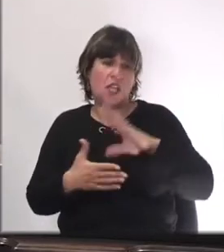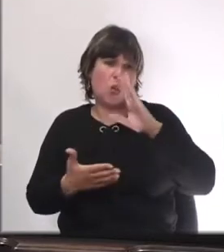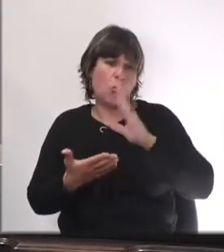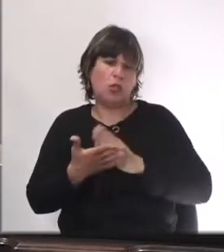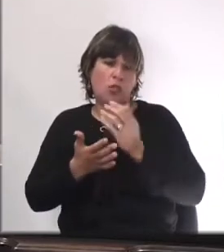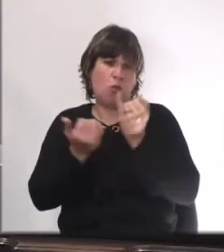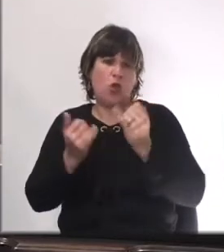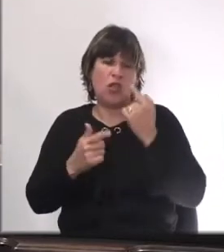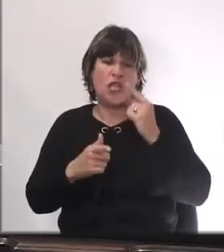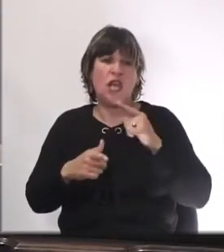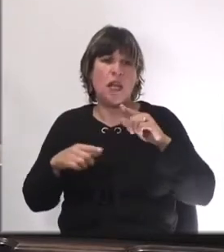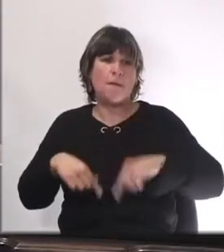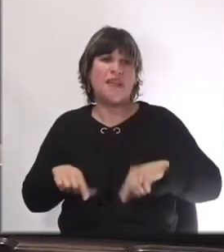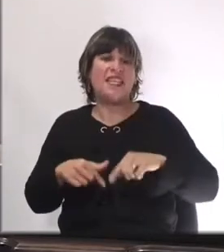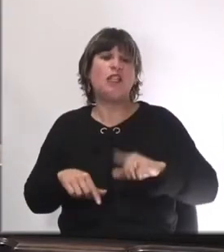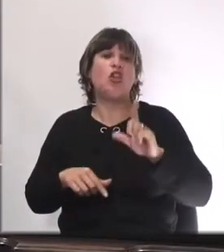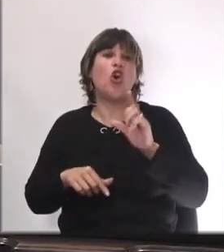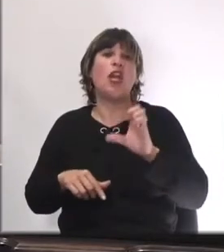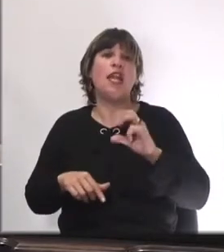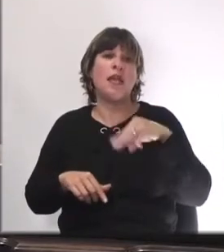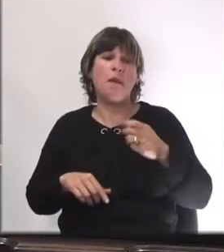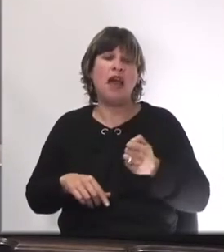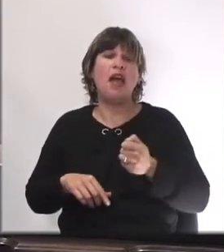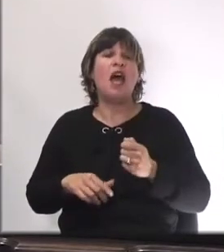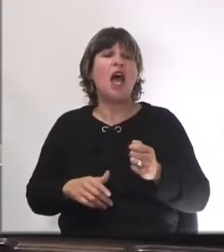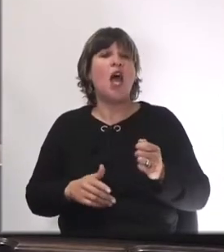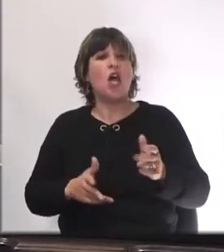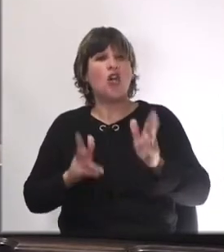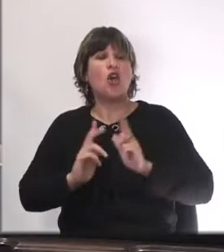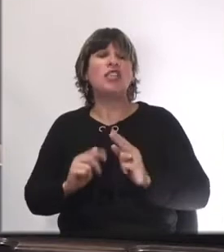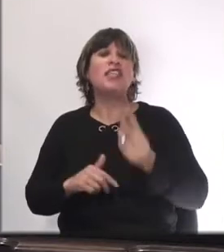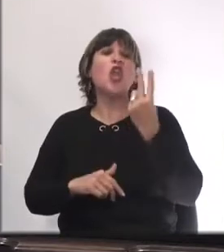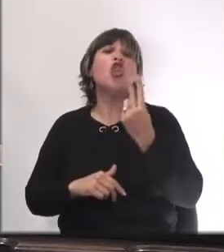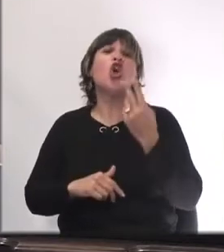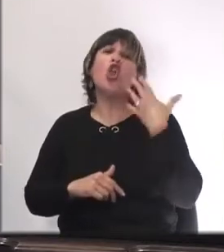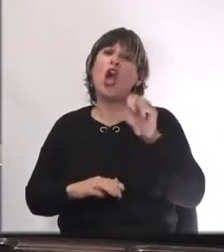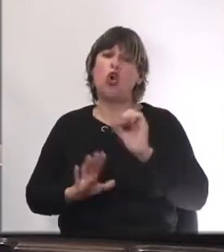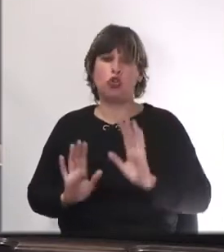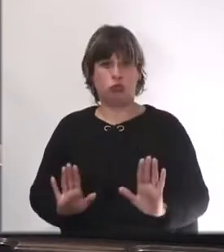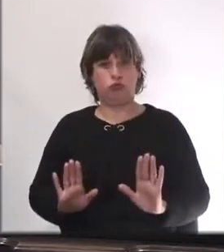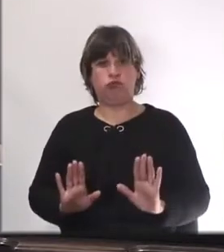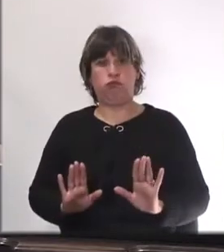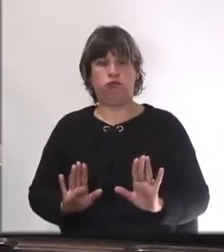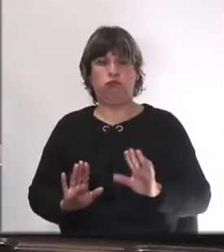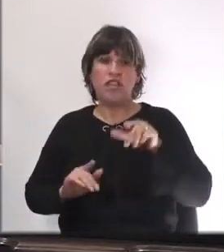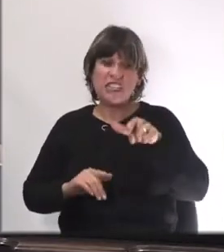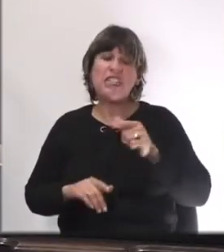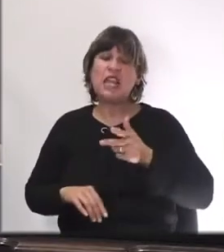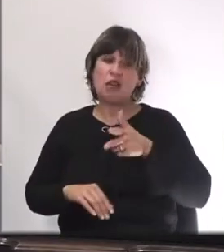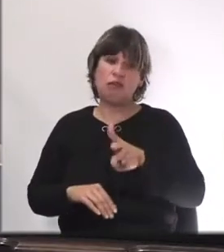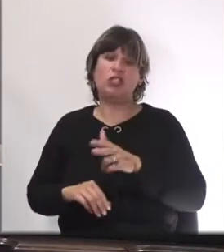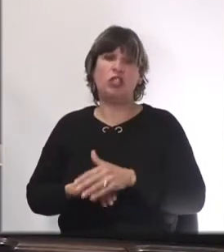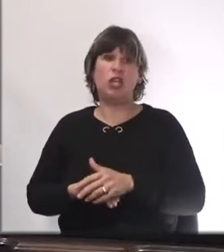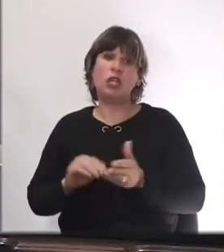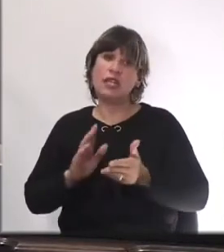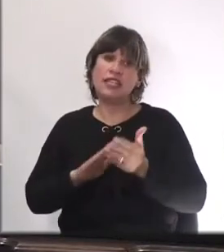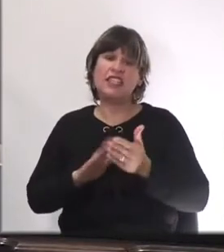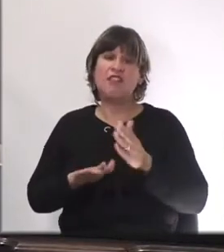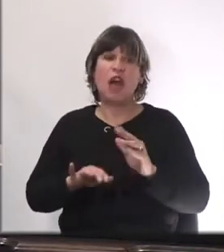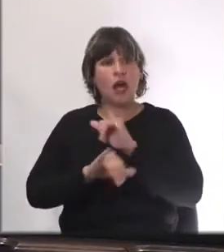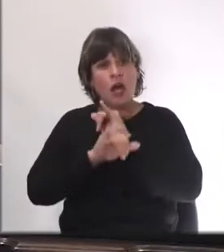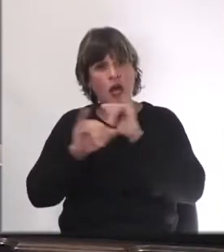el ministro Lema nos anuncia 2 de agosto. 2 de agosto es la fecha en que se va a